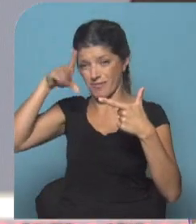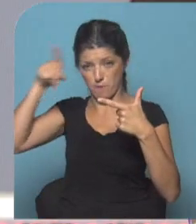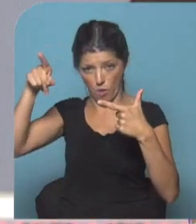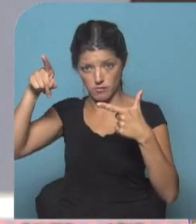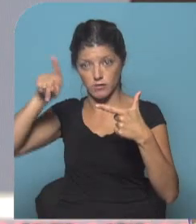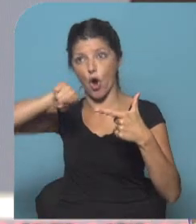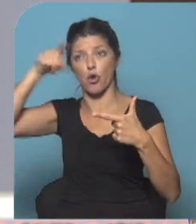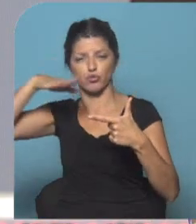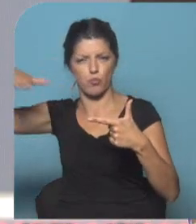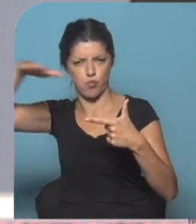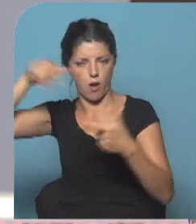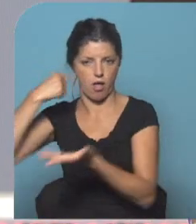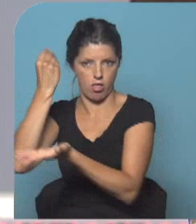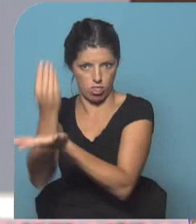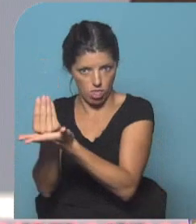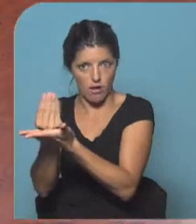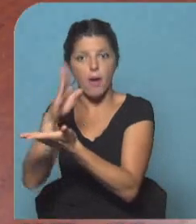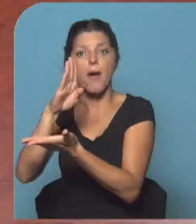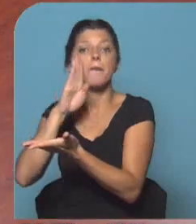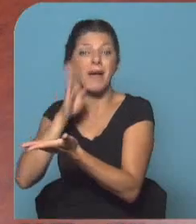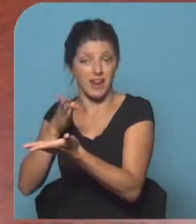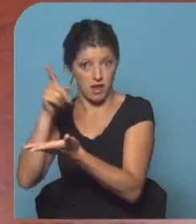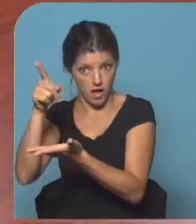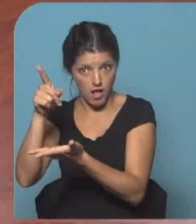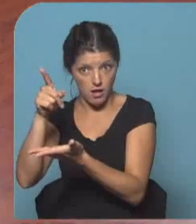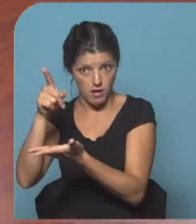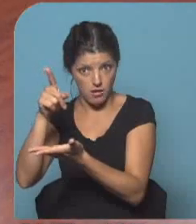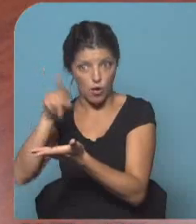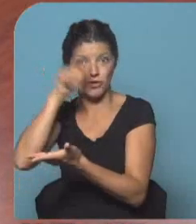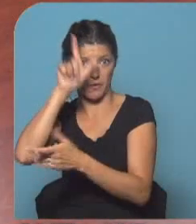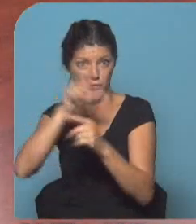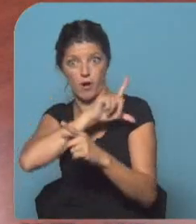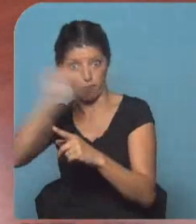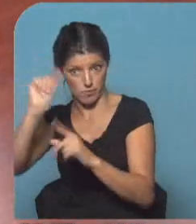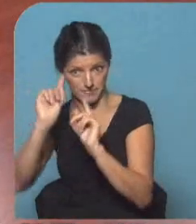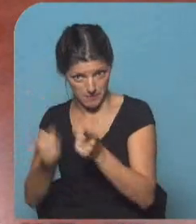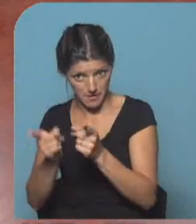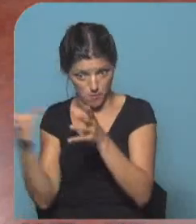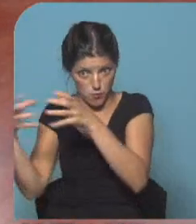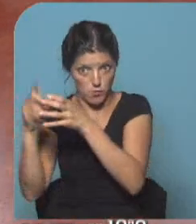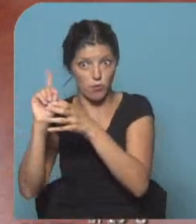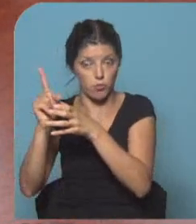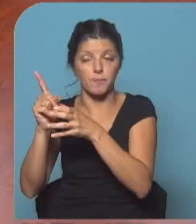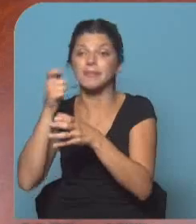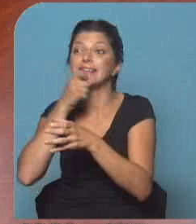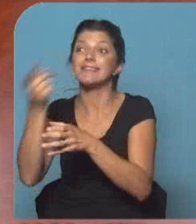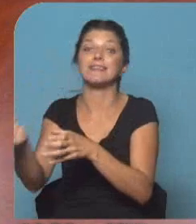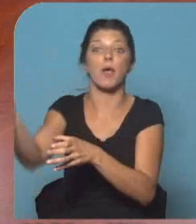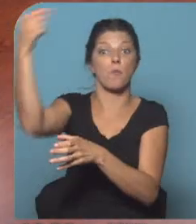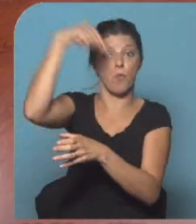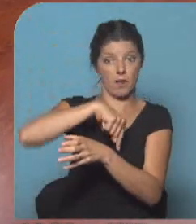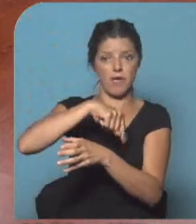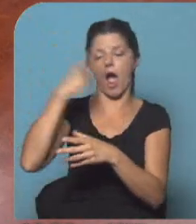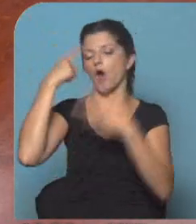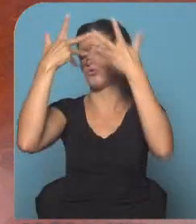exiliado, se encuentra ahí en Bélgica con los otros fugados que están allí. Si él vuelve, es apresado.